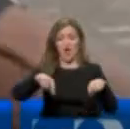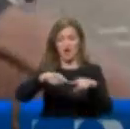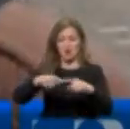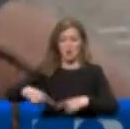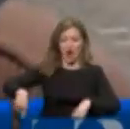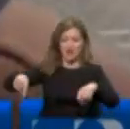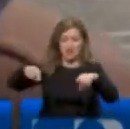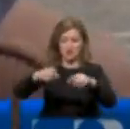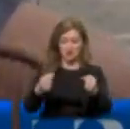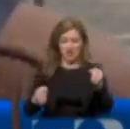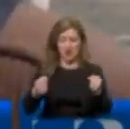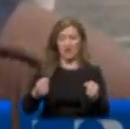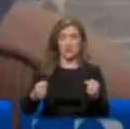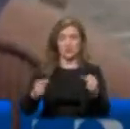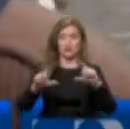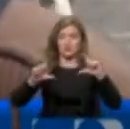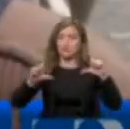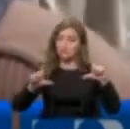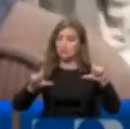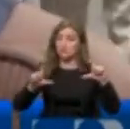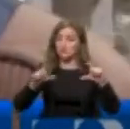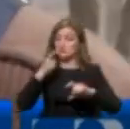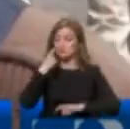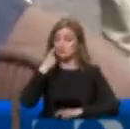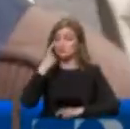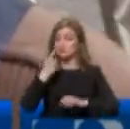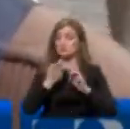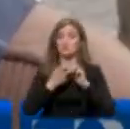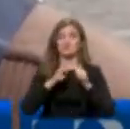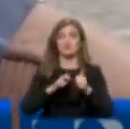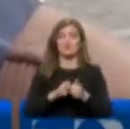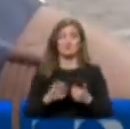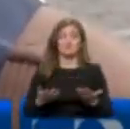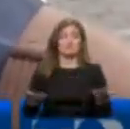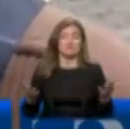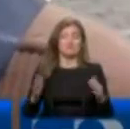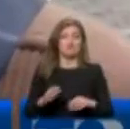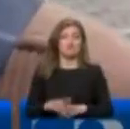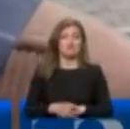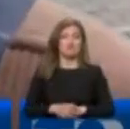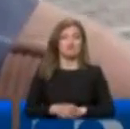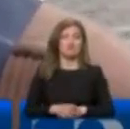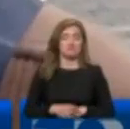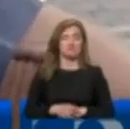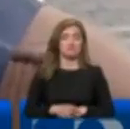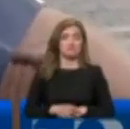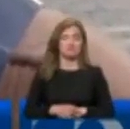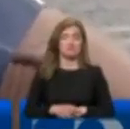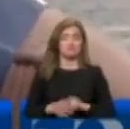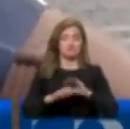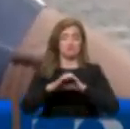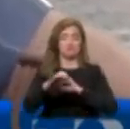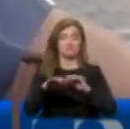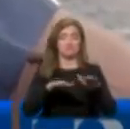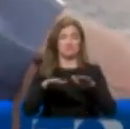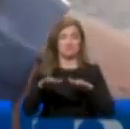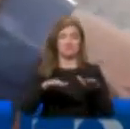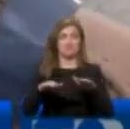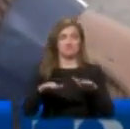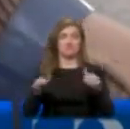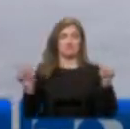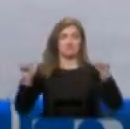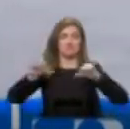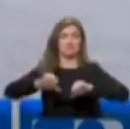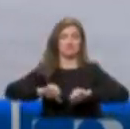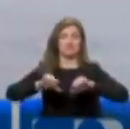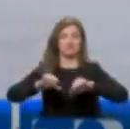huecos. Pero eso del pico y placa presenta otro problema. El problema es que el transporte es tan